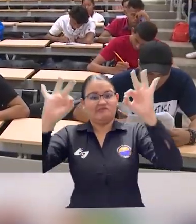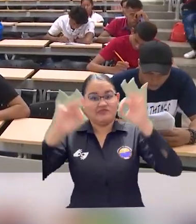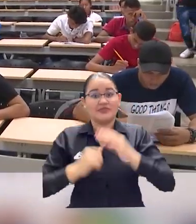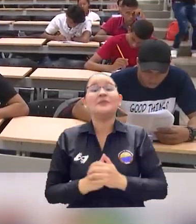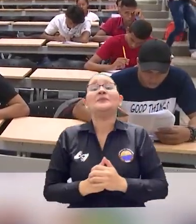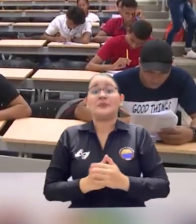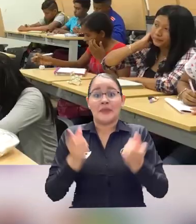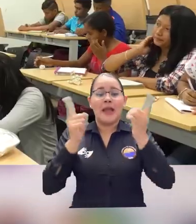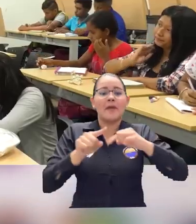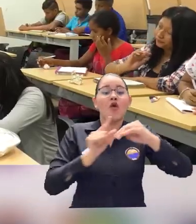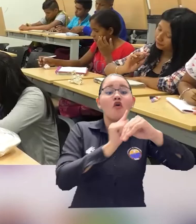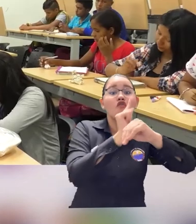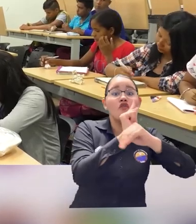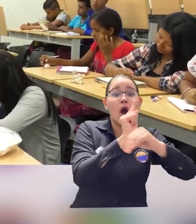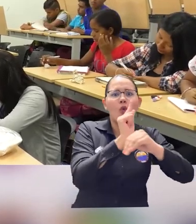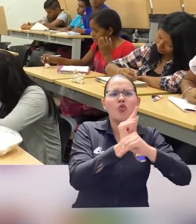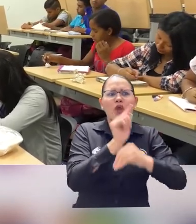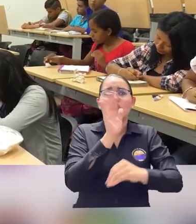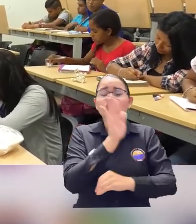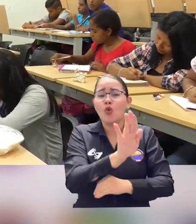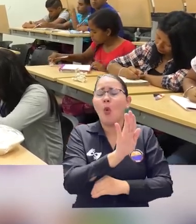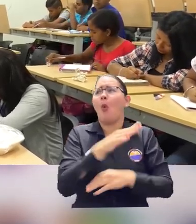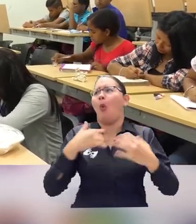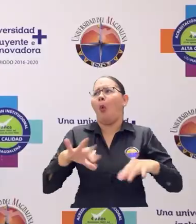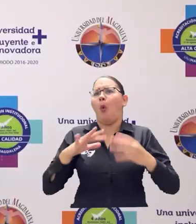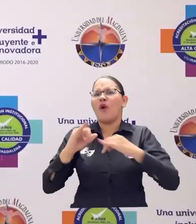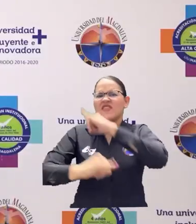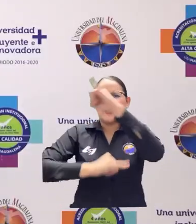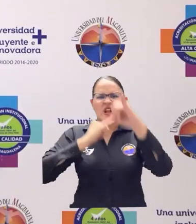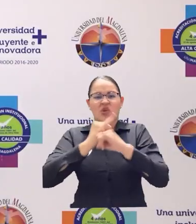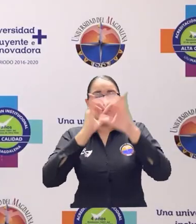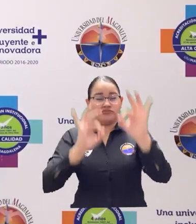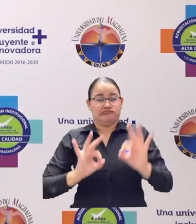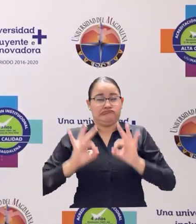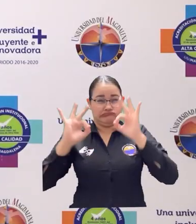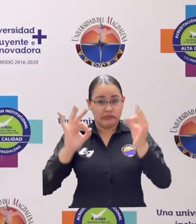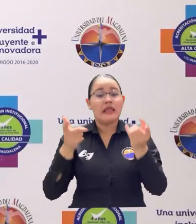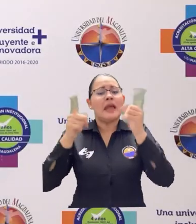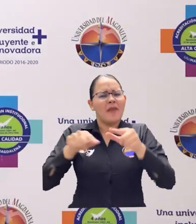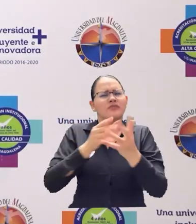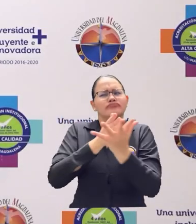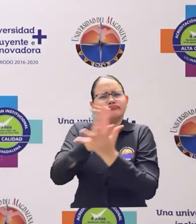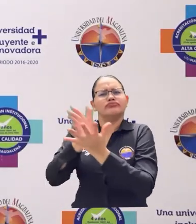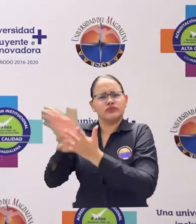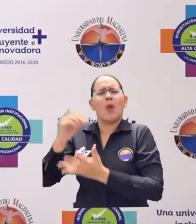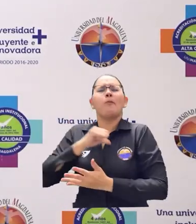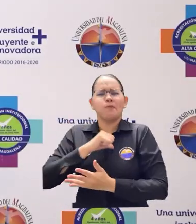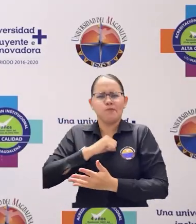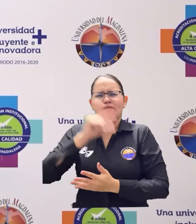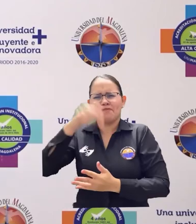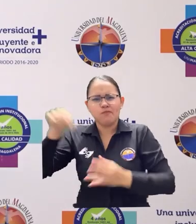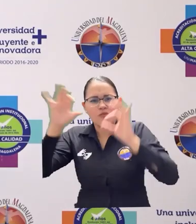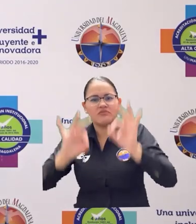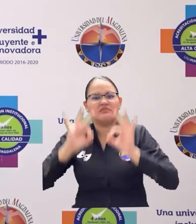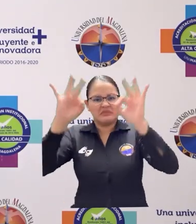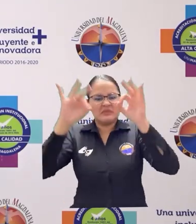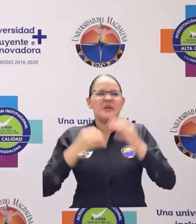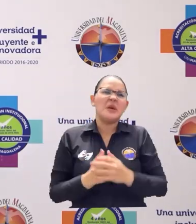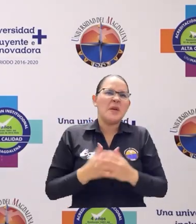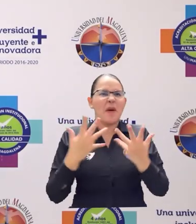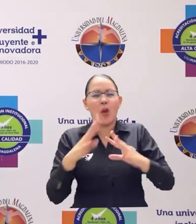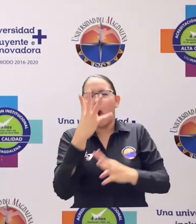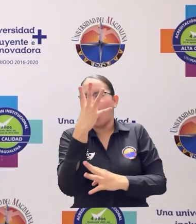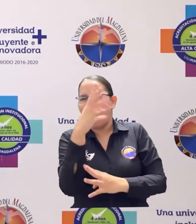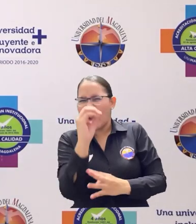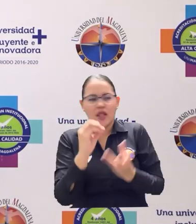una facultad completa acreditada internacionalmente, con varios programas acreditados asimismo, con más de 40 grupos de investigación de